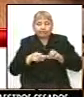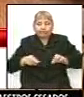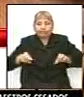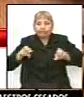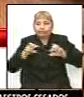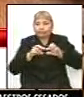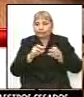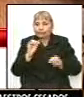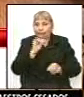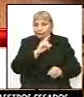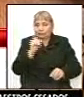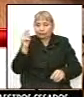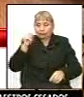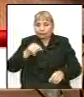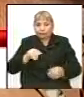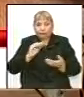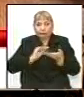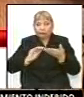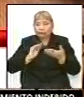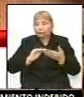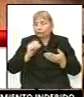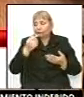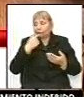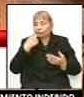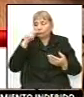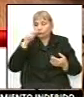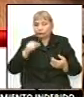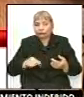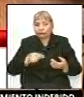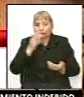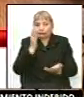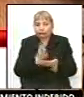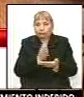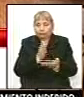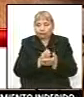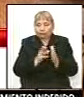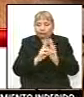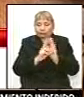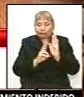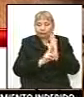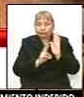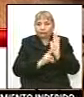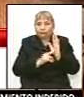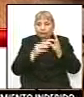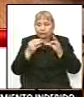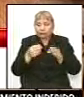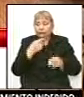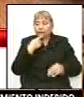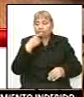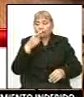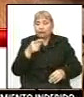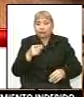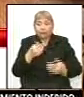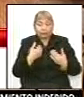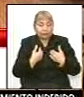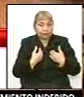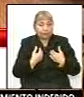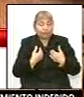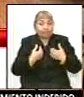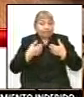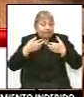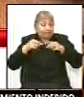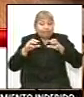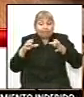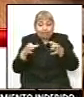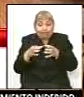la inasistencia injustificada debería aplicarse el reglamento como corresponde. Eso, presidente, va a permitir que los